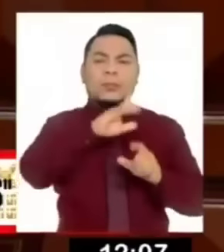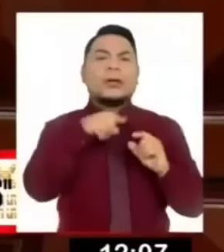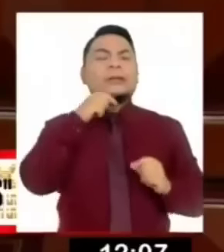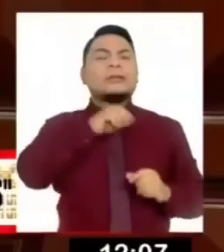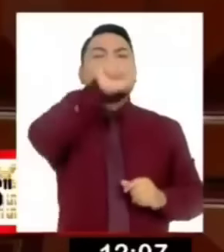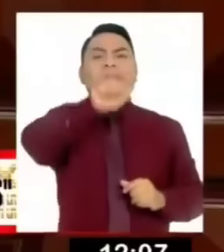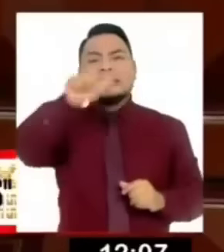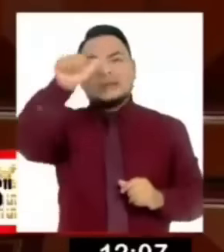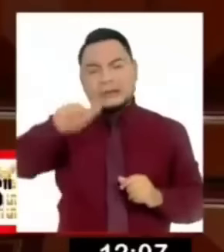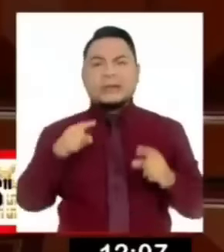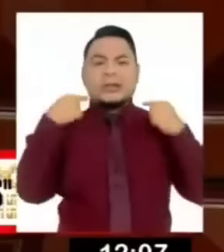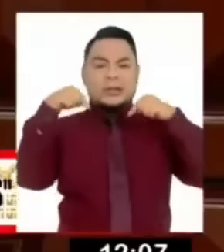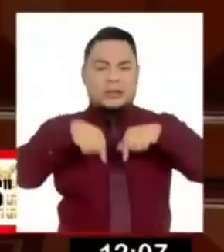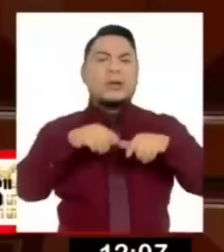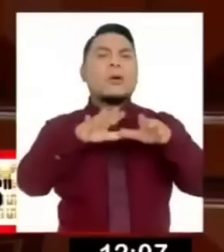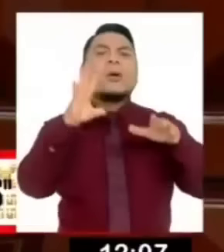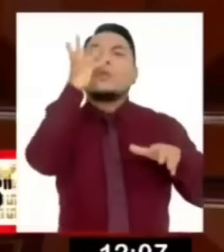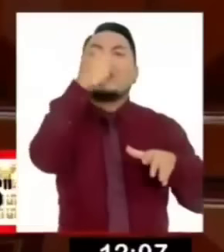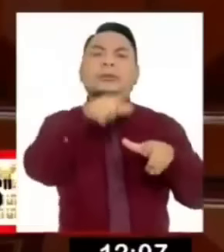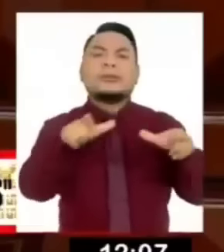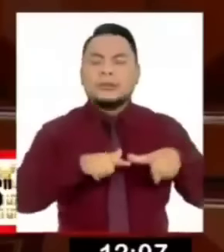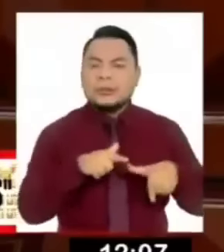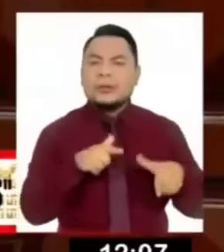indígenas en este rico país.